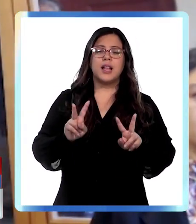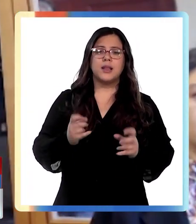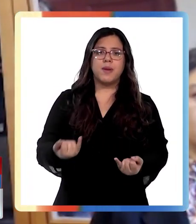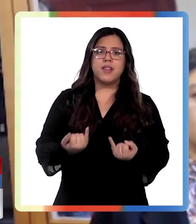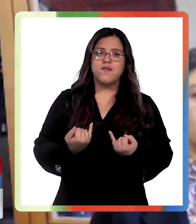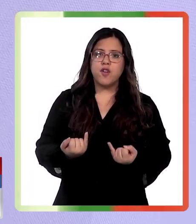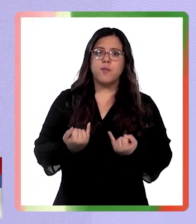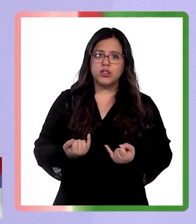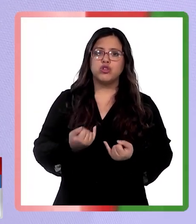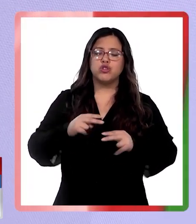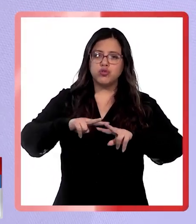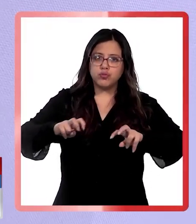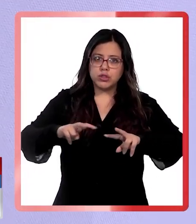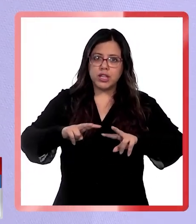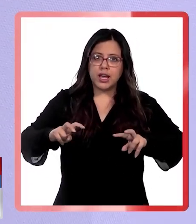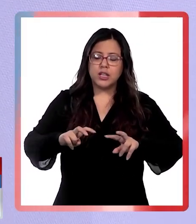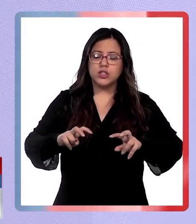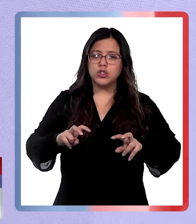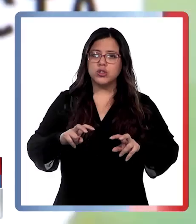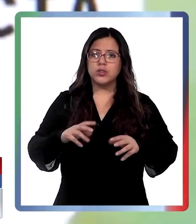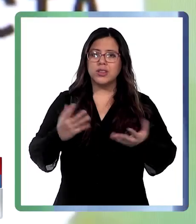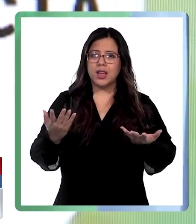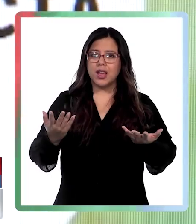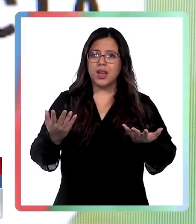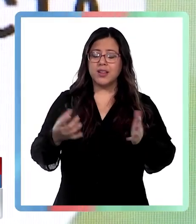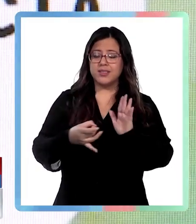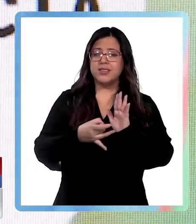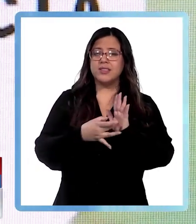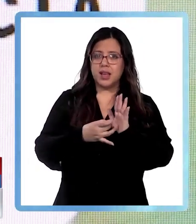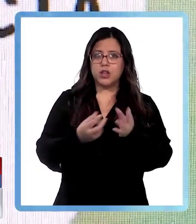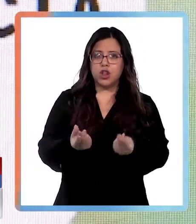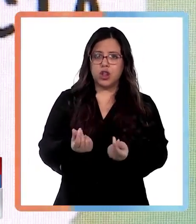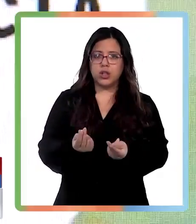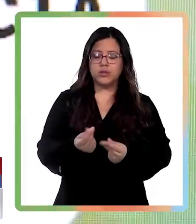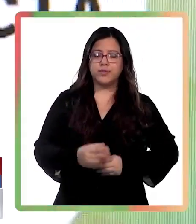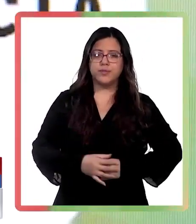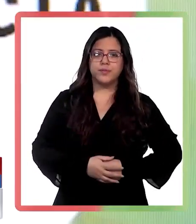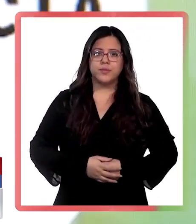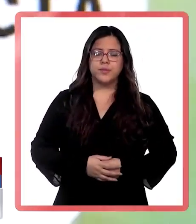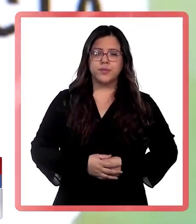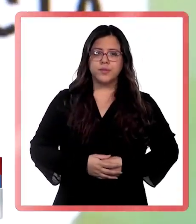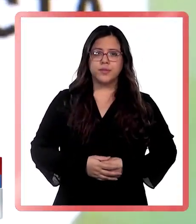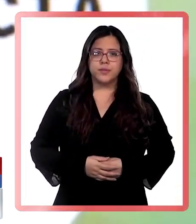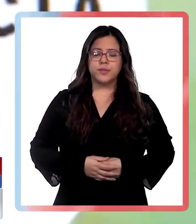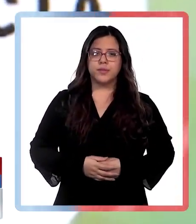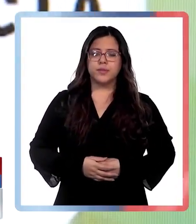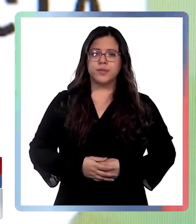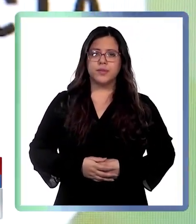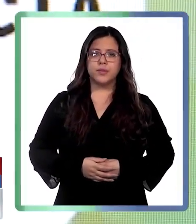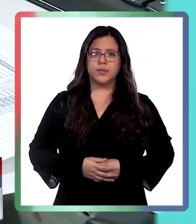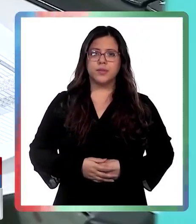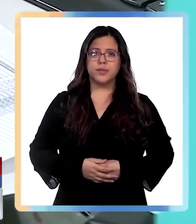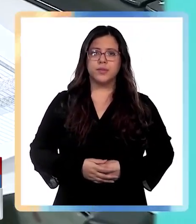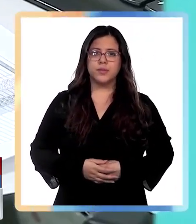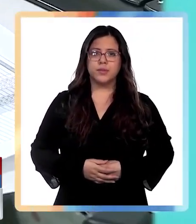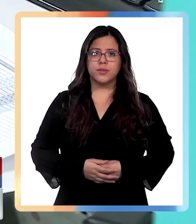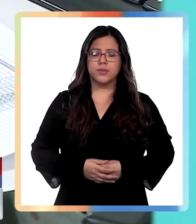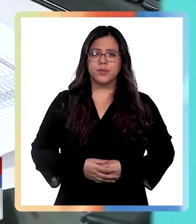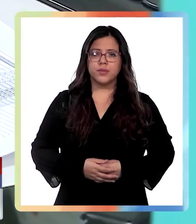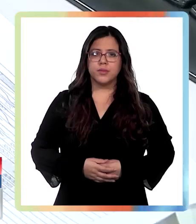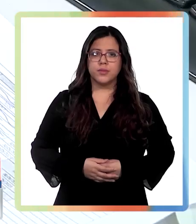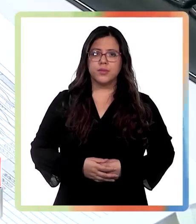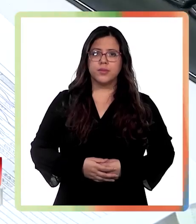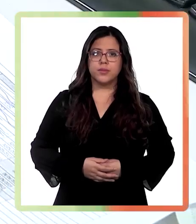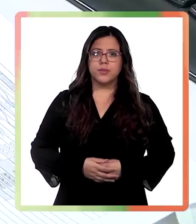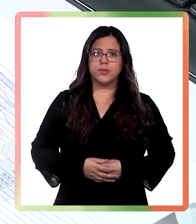para los antecedentes que están siendo investigados en relación con presuntos delitos financieros. Tres autores.